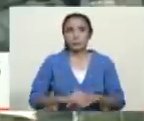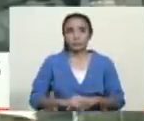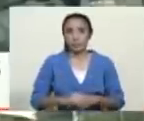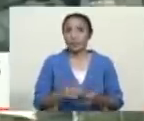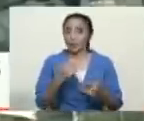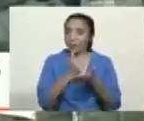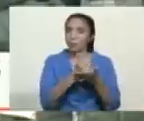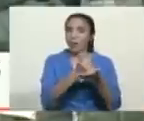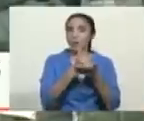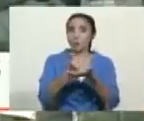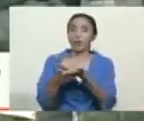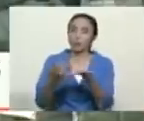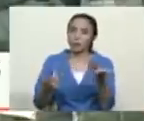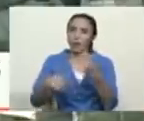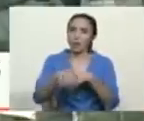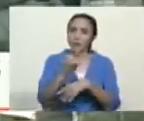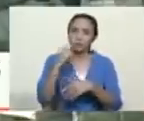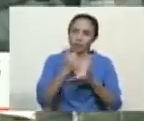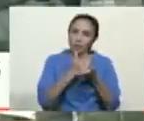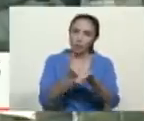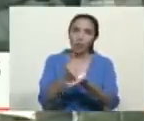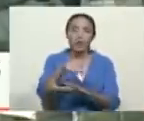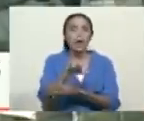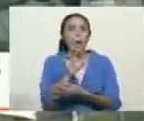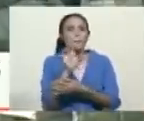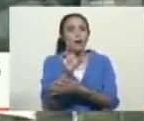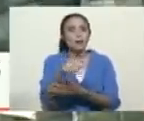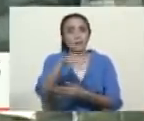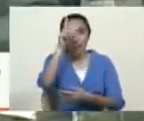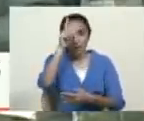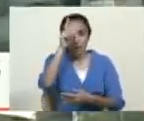salvar, perdón, a Venezuela. Este país desde